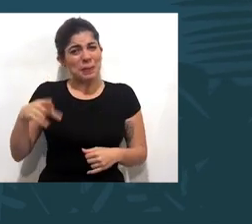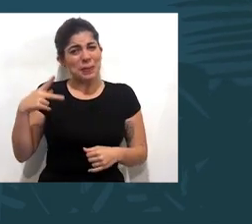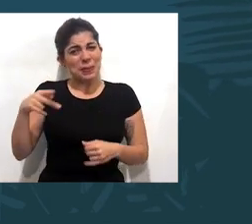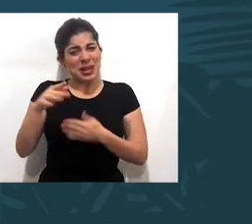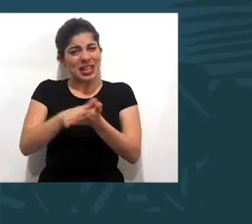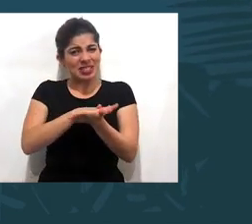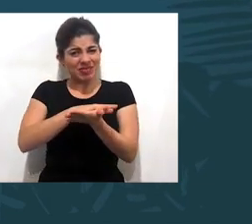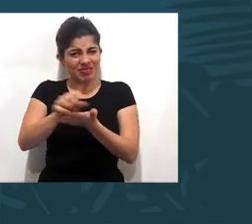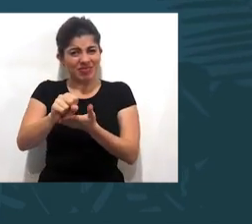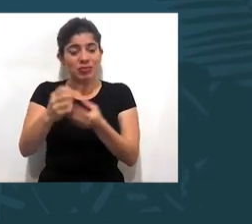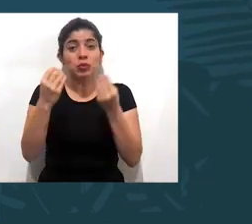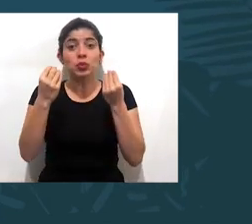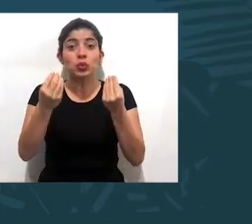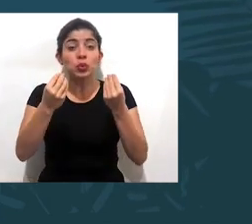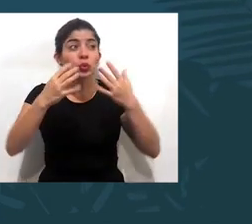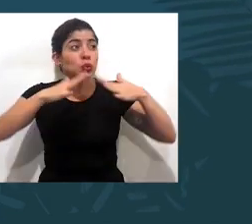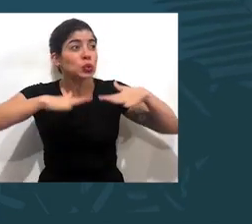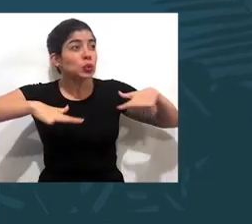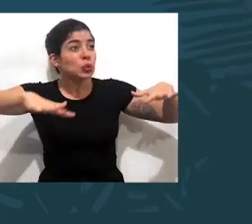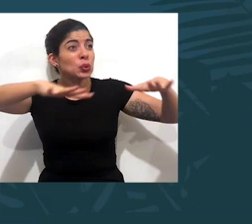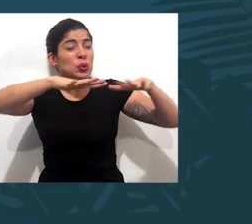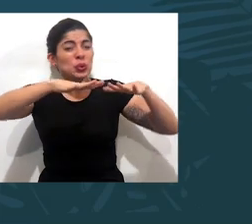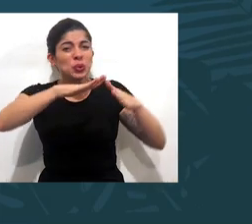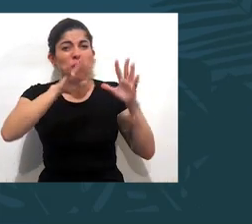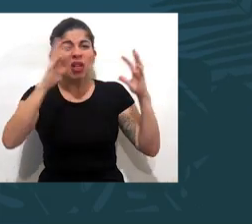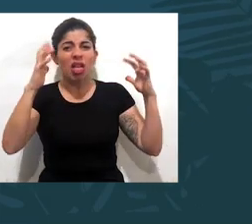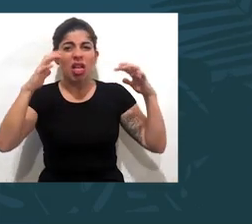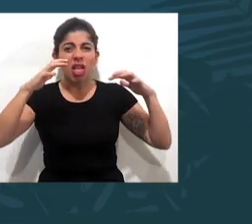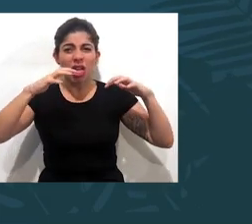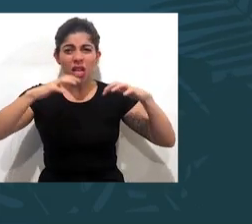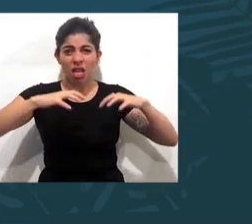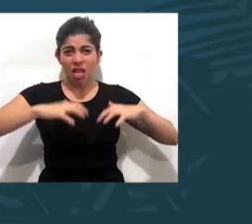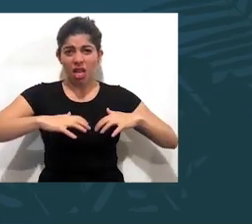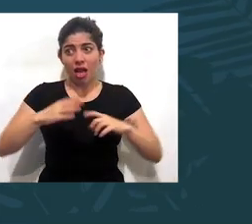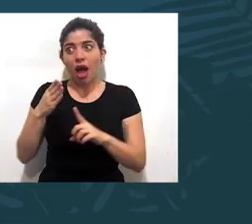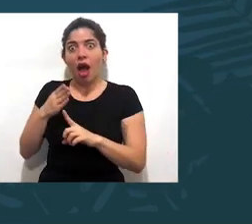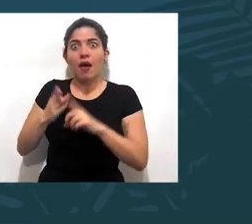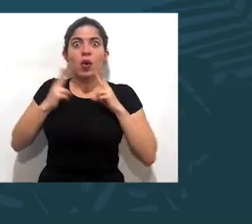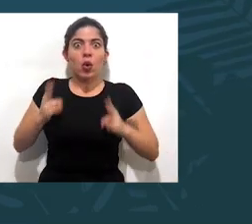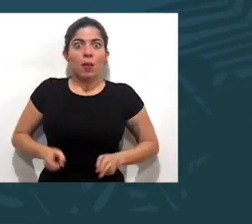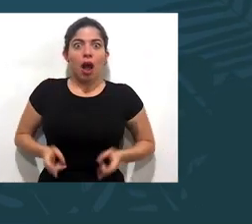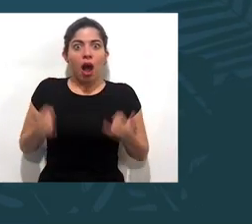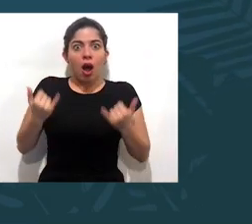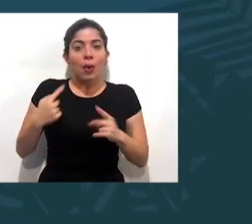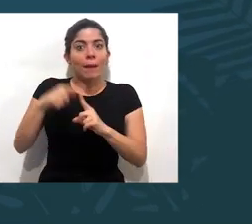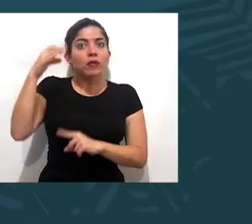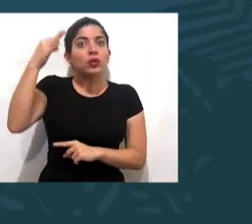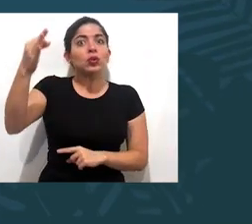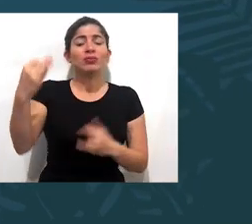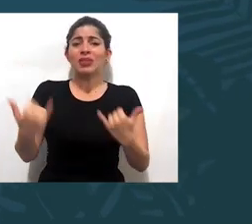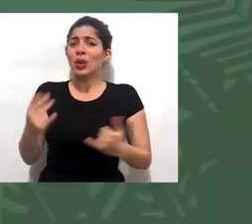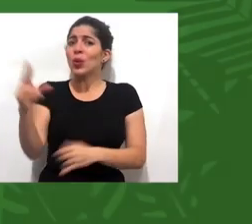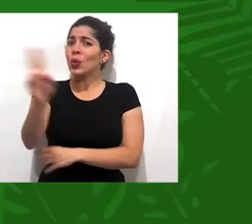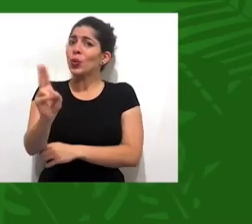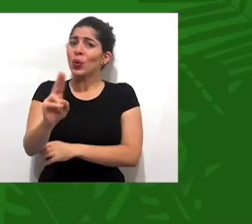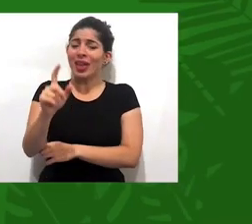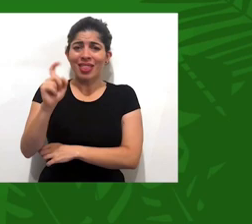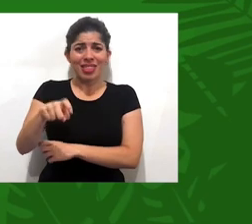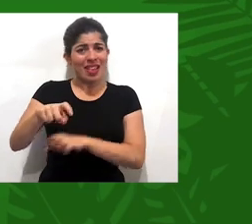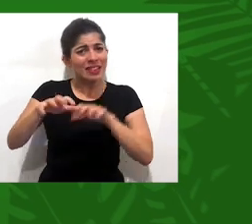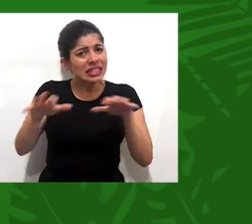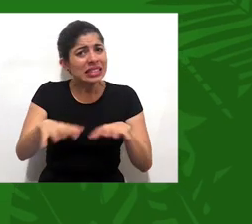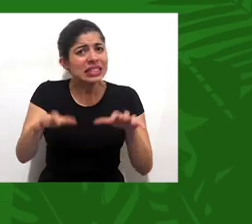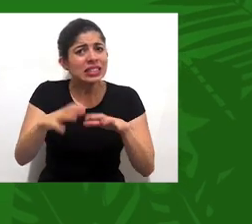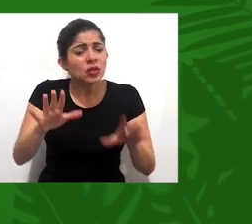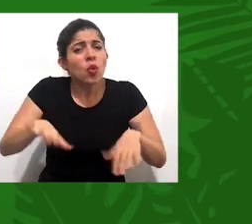peligro de extinción y muchos ecosistemas en deterioro, afectando el bienestar humano actual y futuro. Es urgente